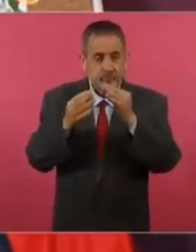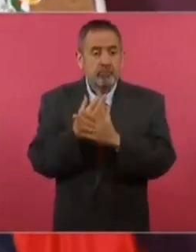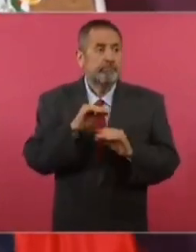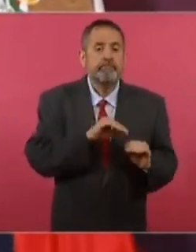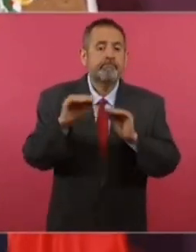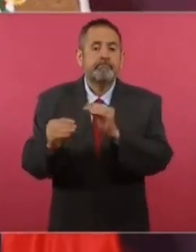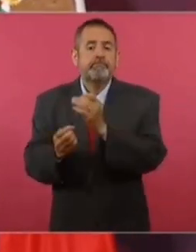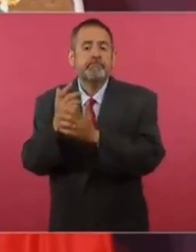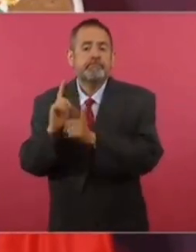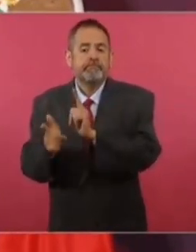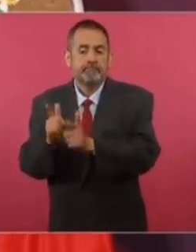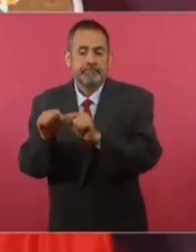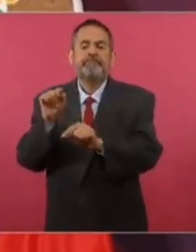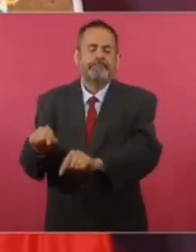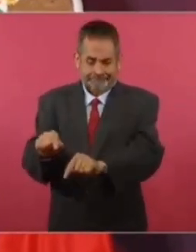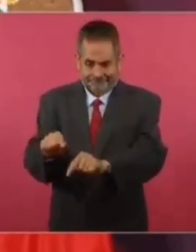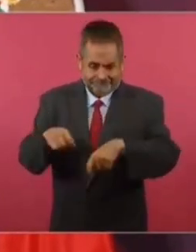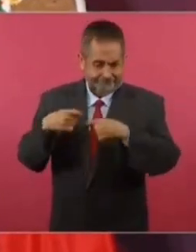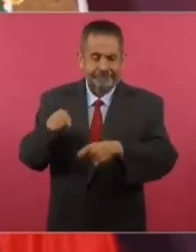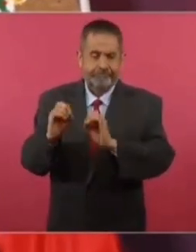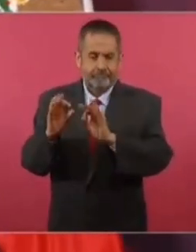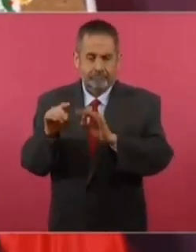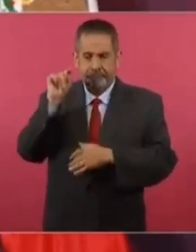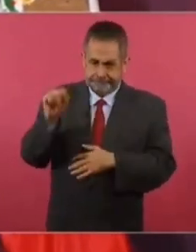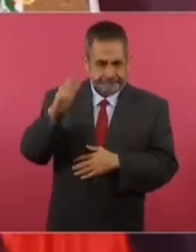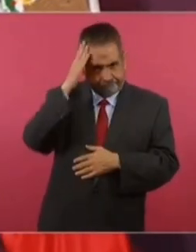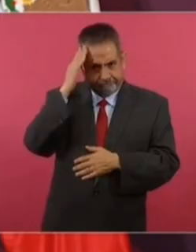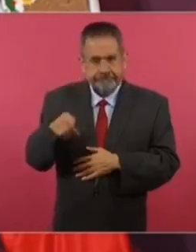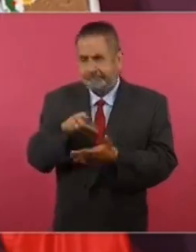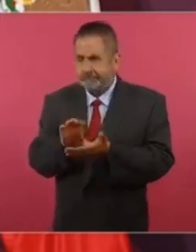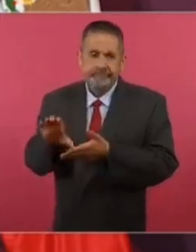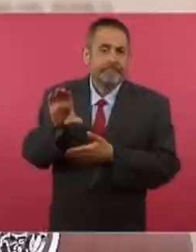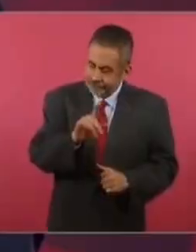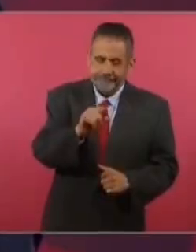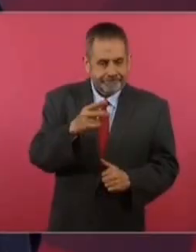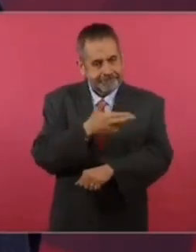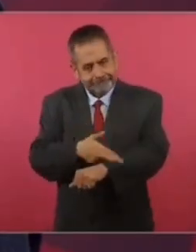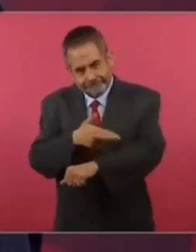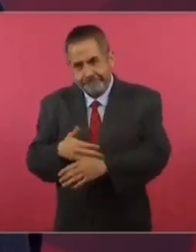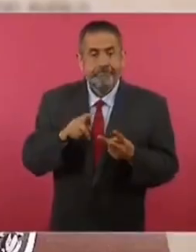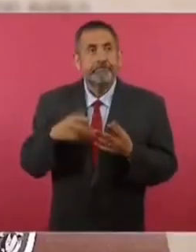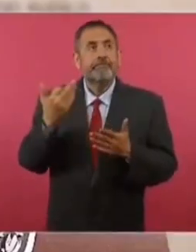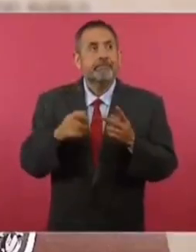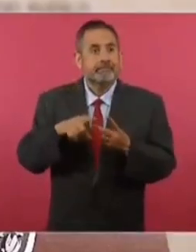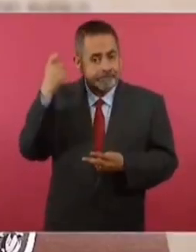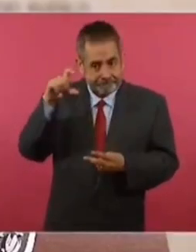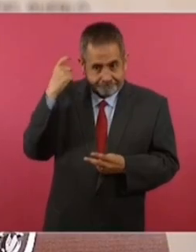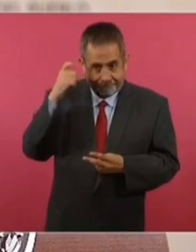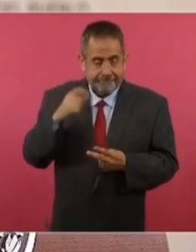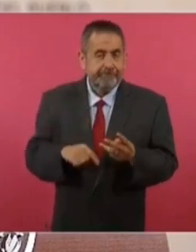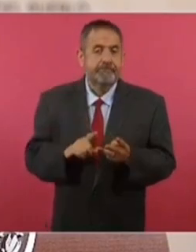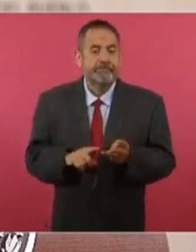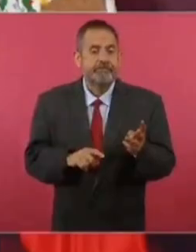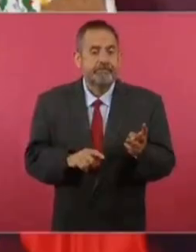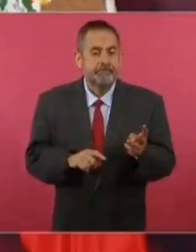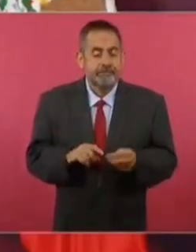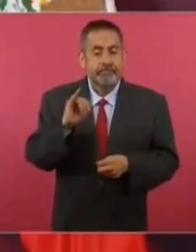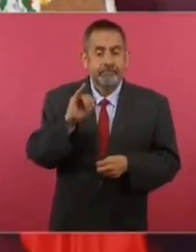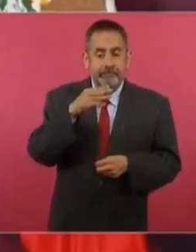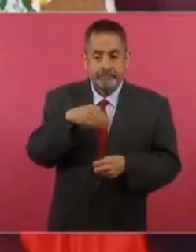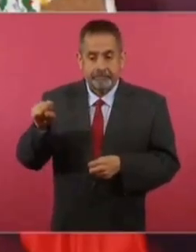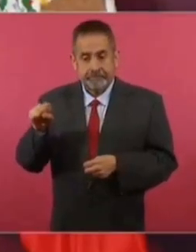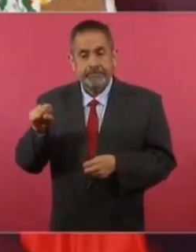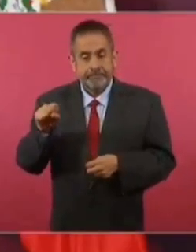Laredo. Estamos haciendo una inversión importante. Falta San Luis, Querétaro, el IMSS.